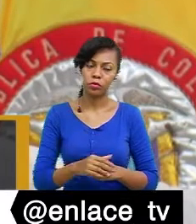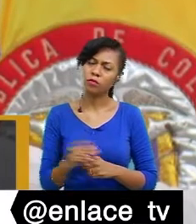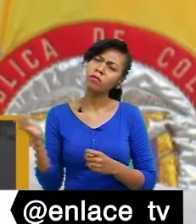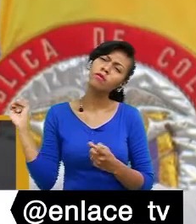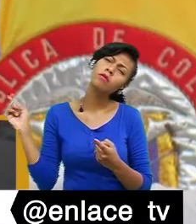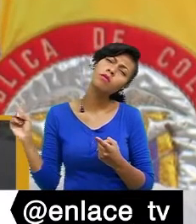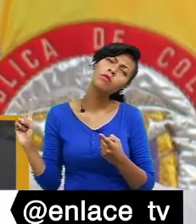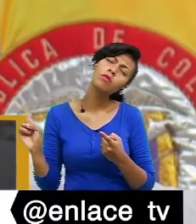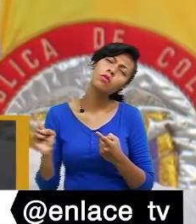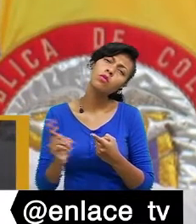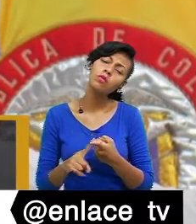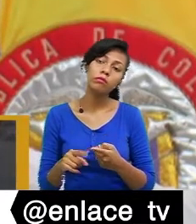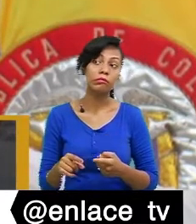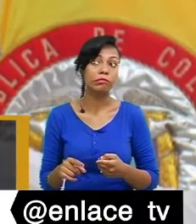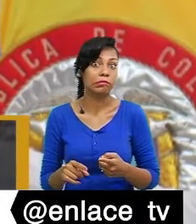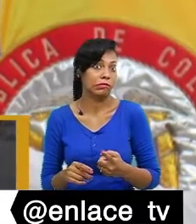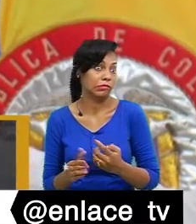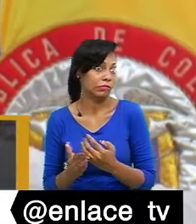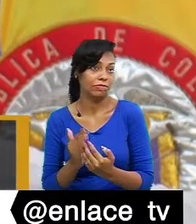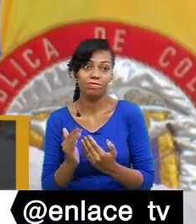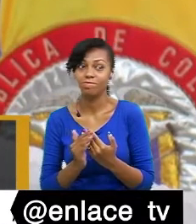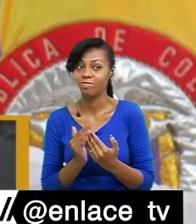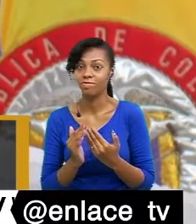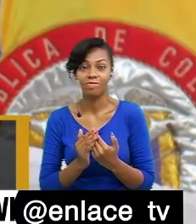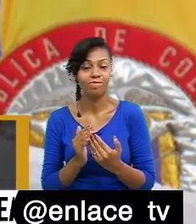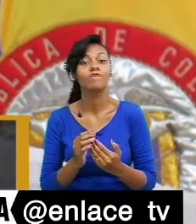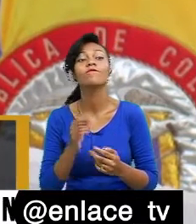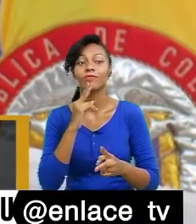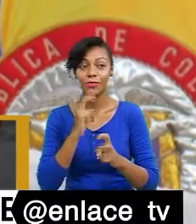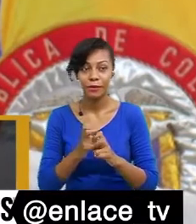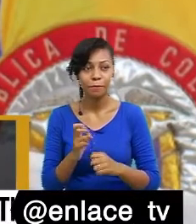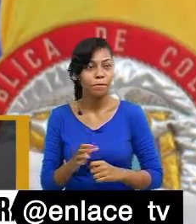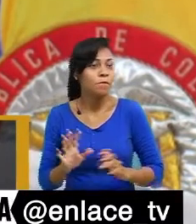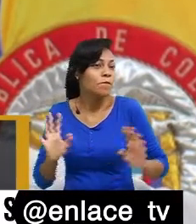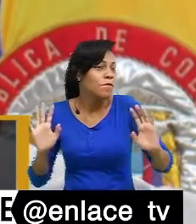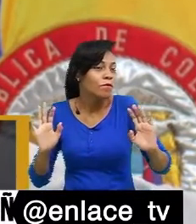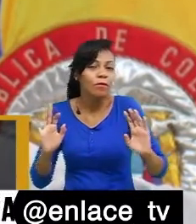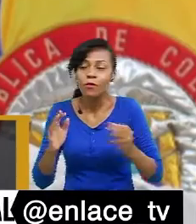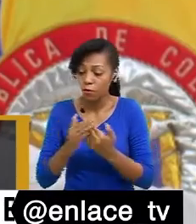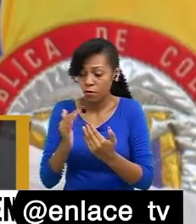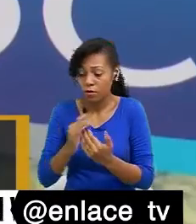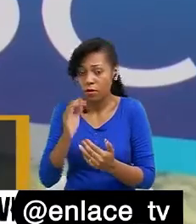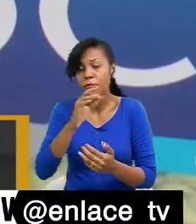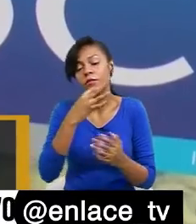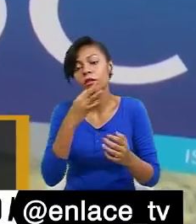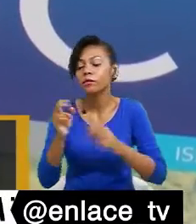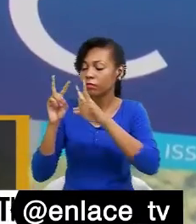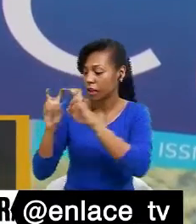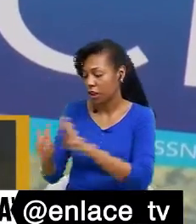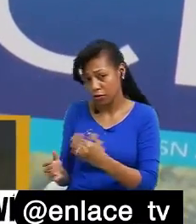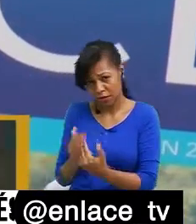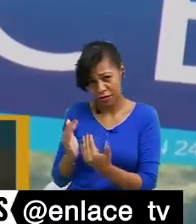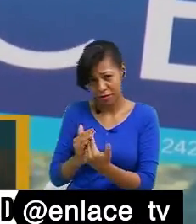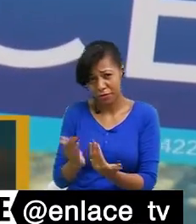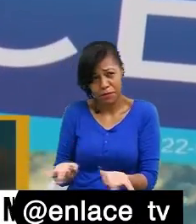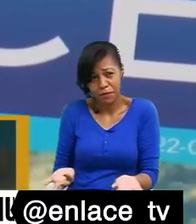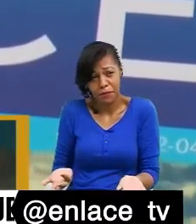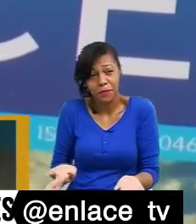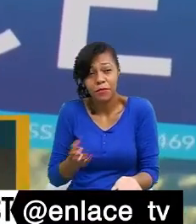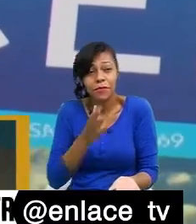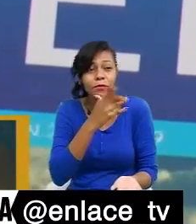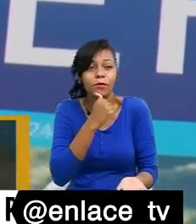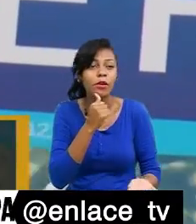años difíciles, porque no es fácil hacer investigación, no es fácil las entidades